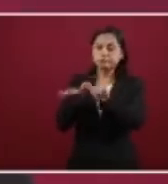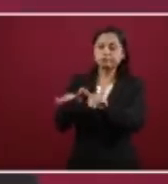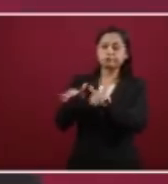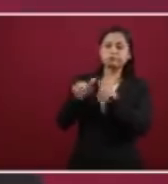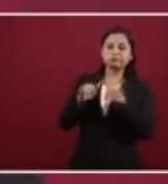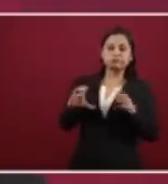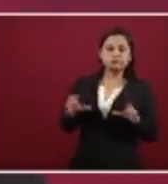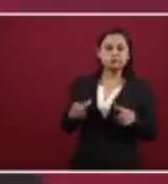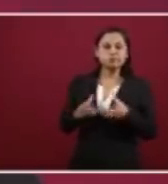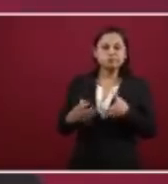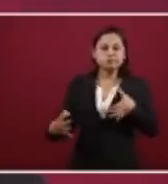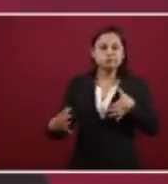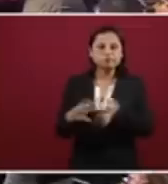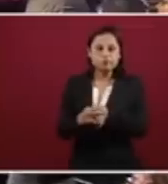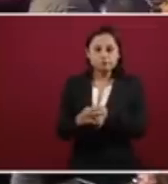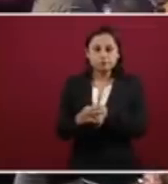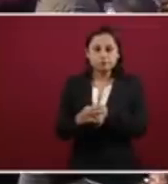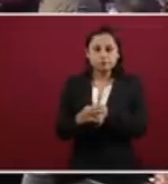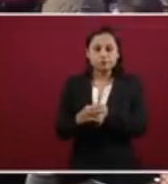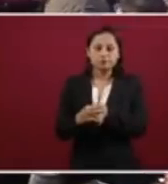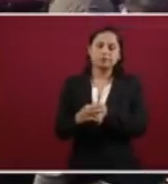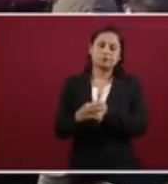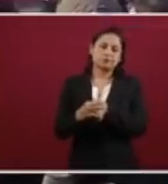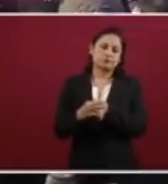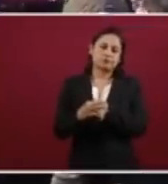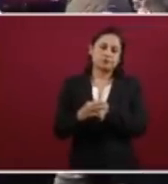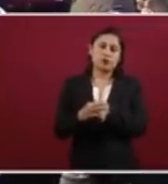No hay que generalizar,